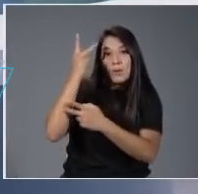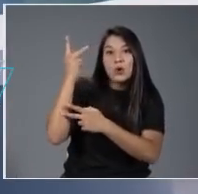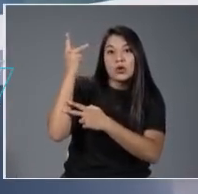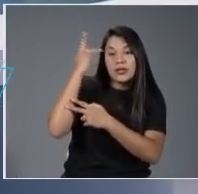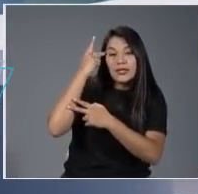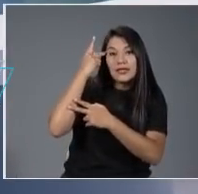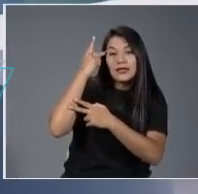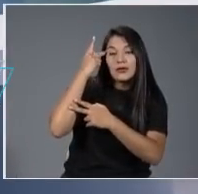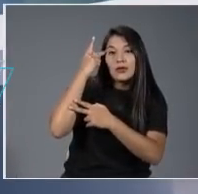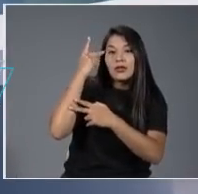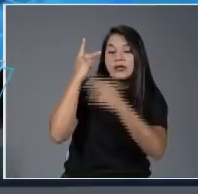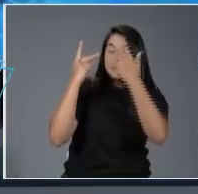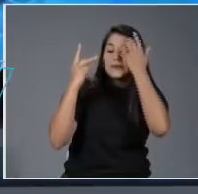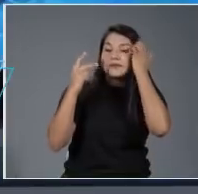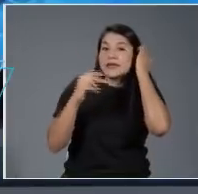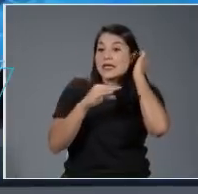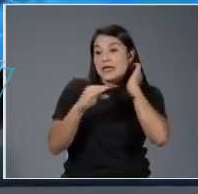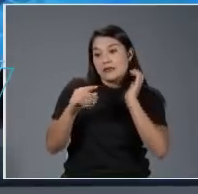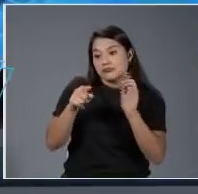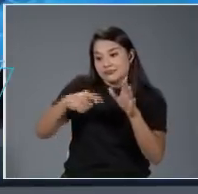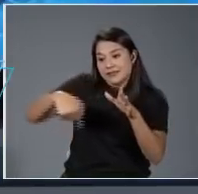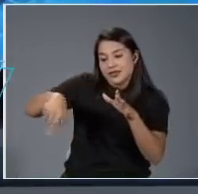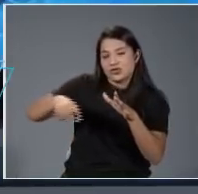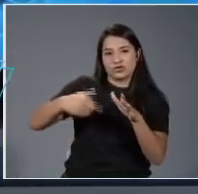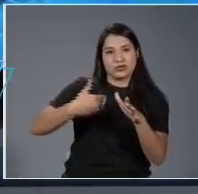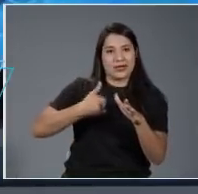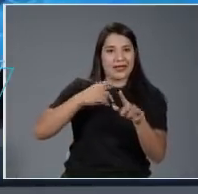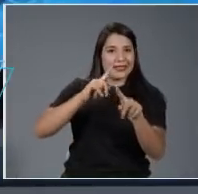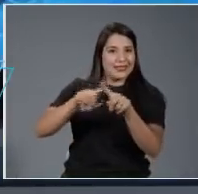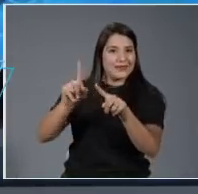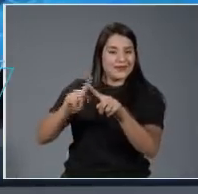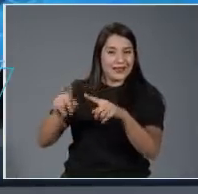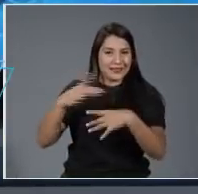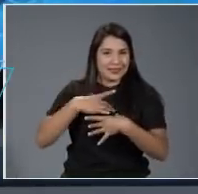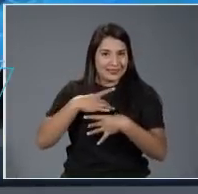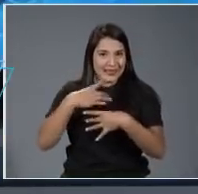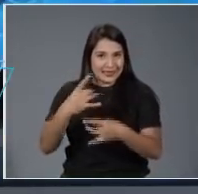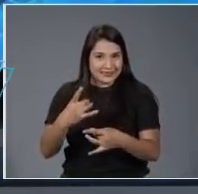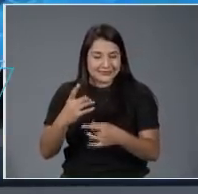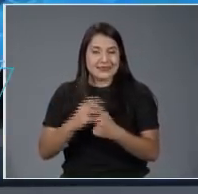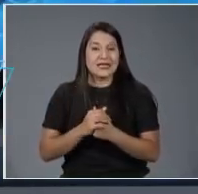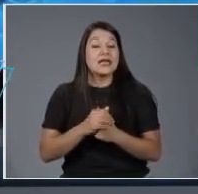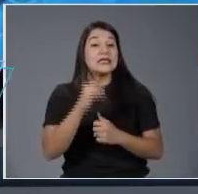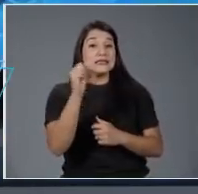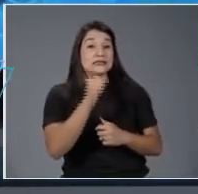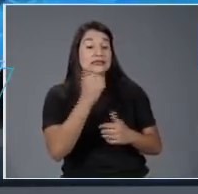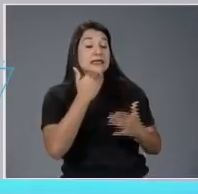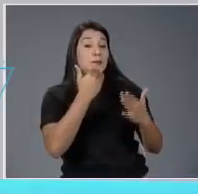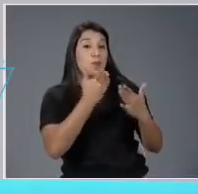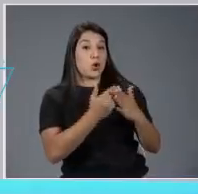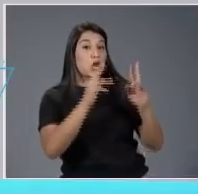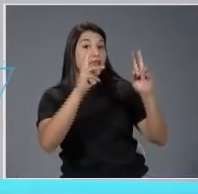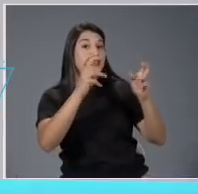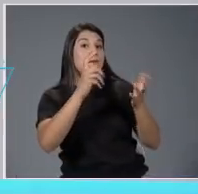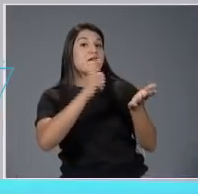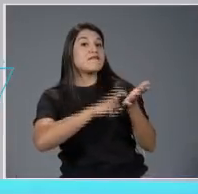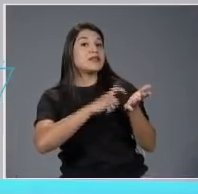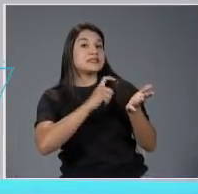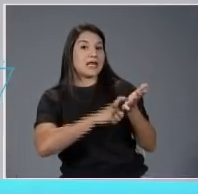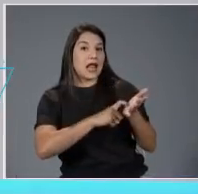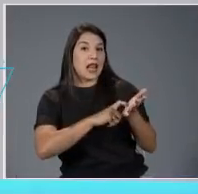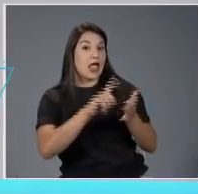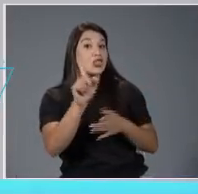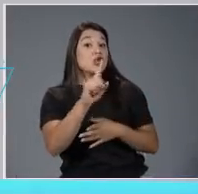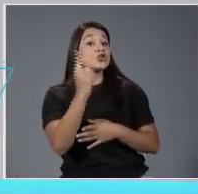figuras de partidos políticos que tienen también intereses de sus propios partidos. Sí, bueno, el tema fiscal no es un tema solo del